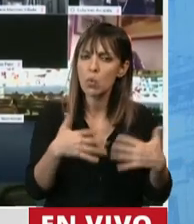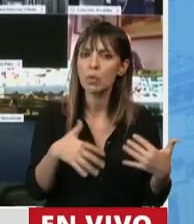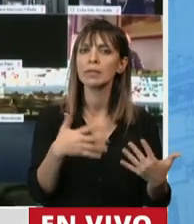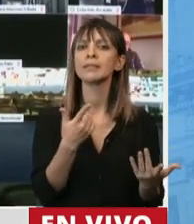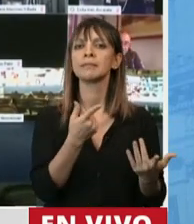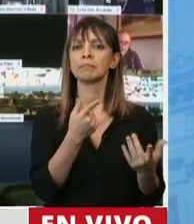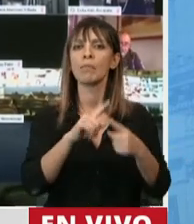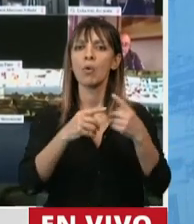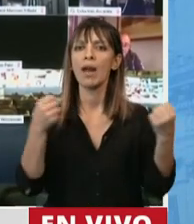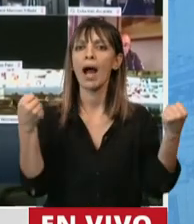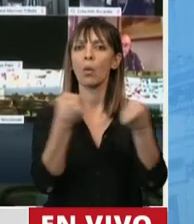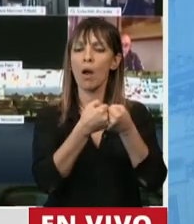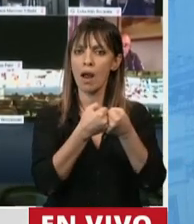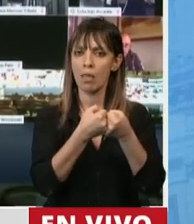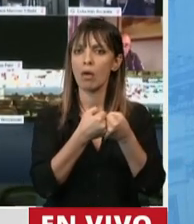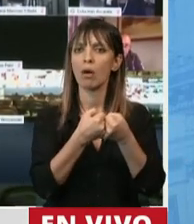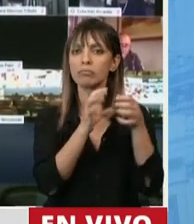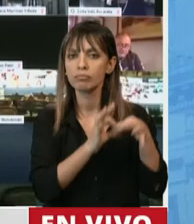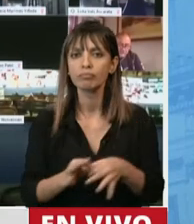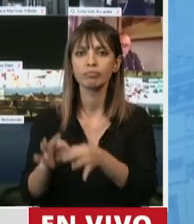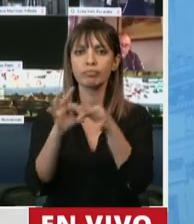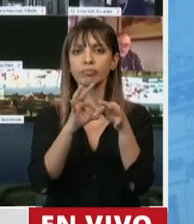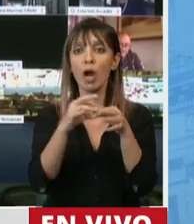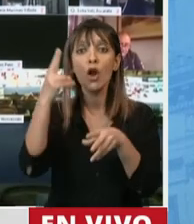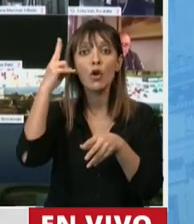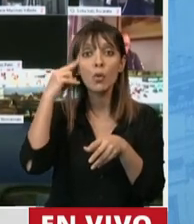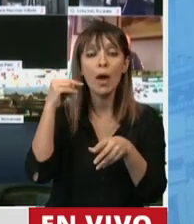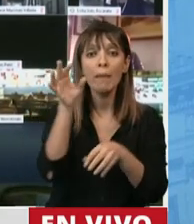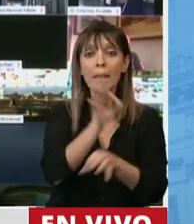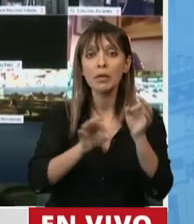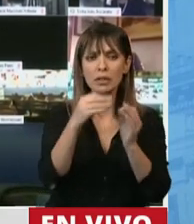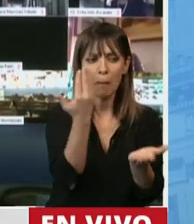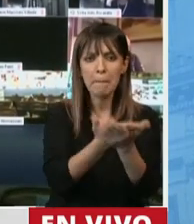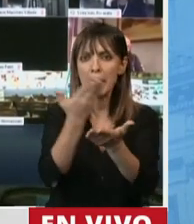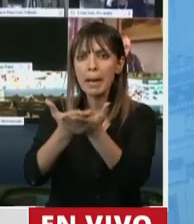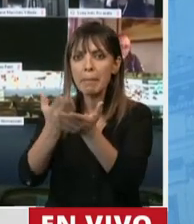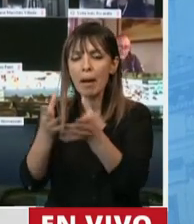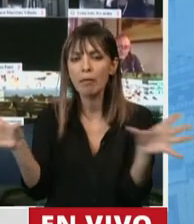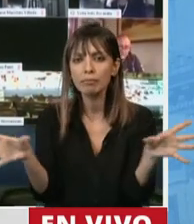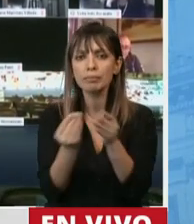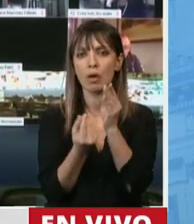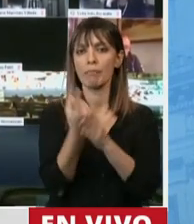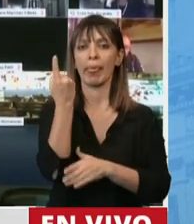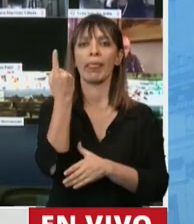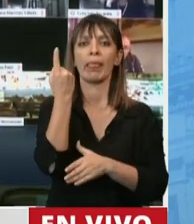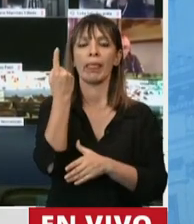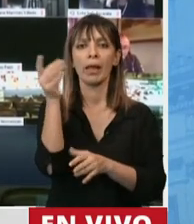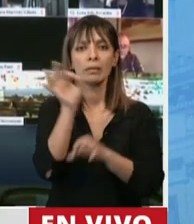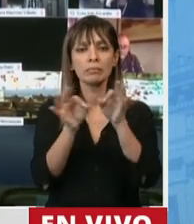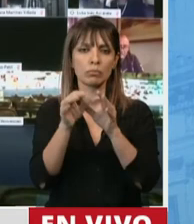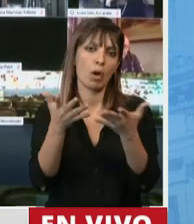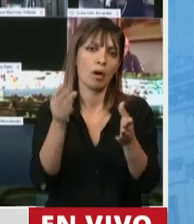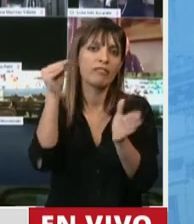acuerdo unificando estos 9 proyectos en un proyecto que entiendo yo es superador a todos ellos, porque tiene la opinión,